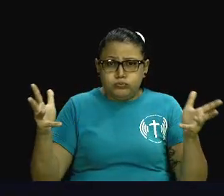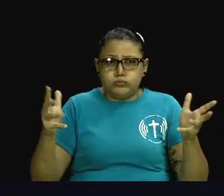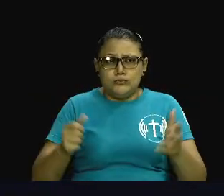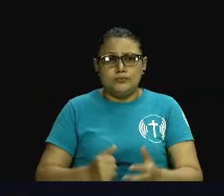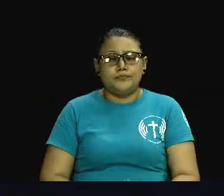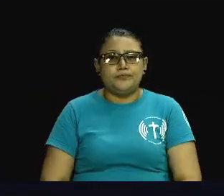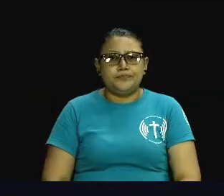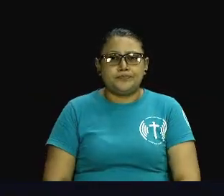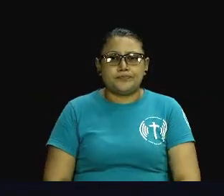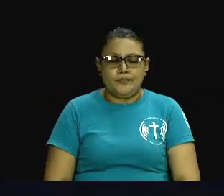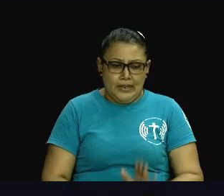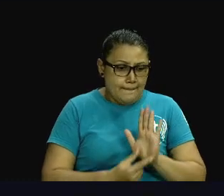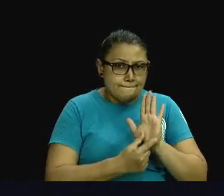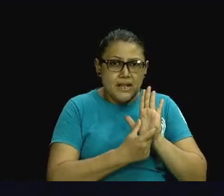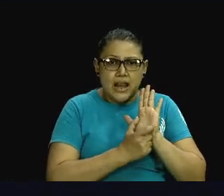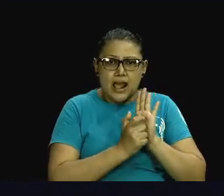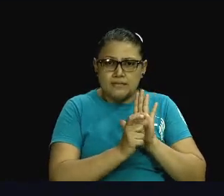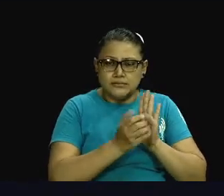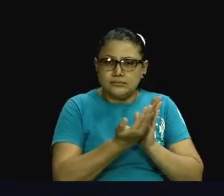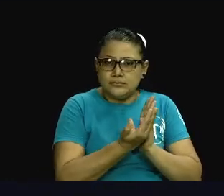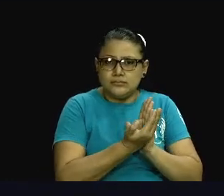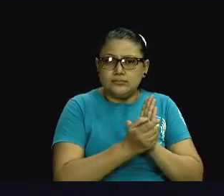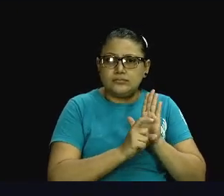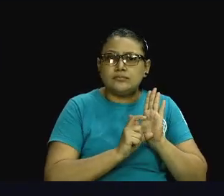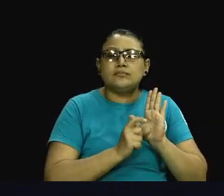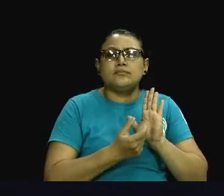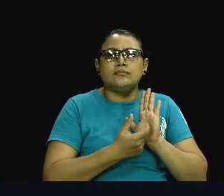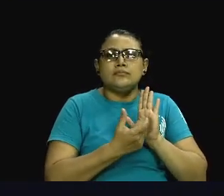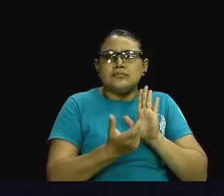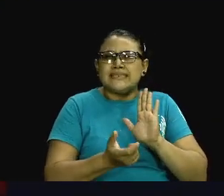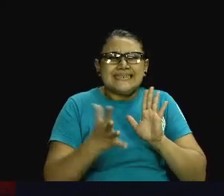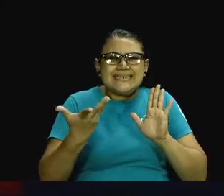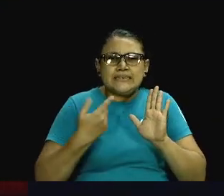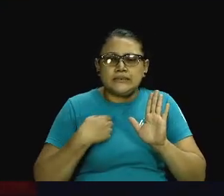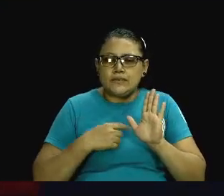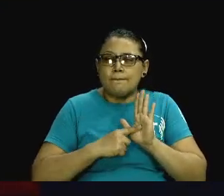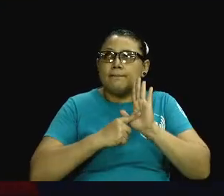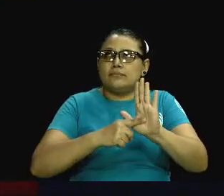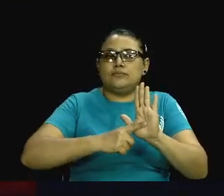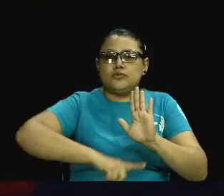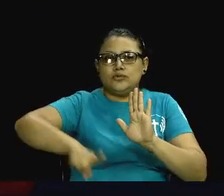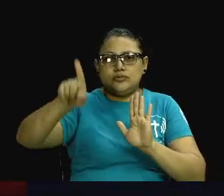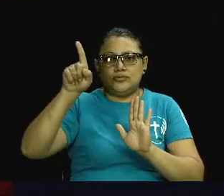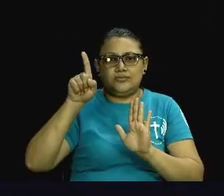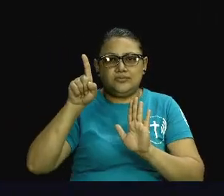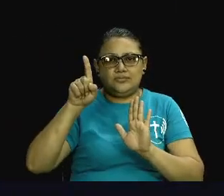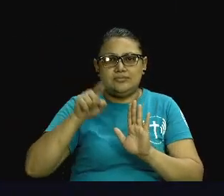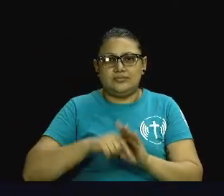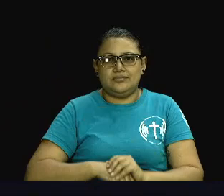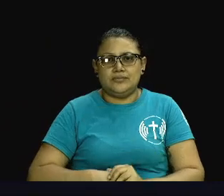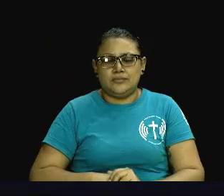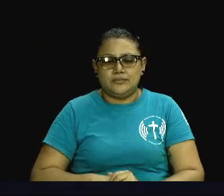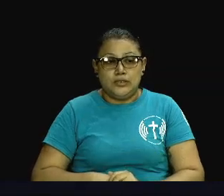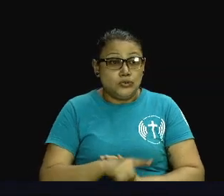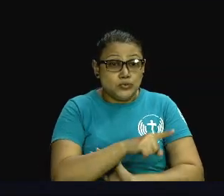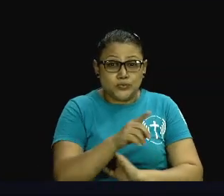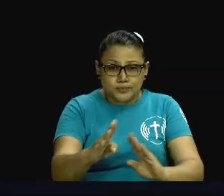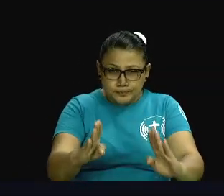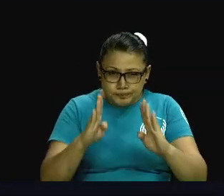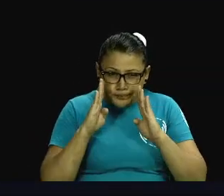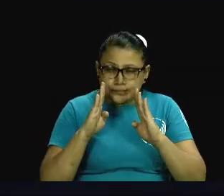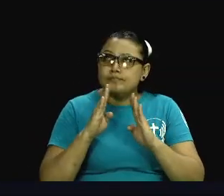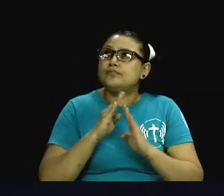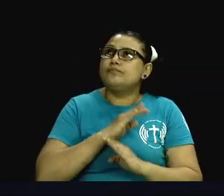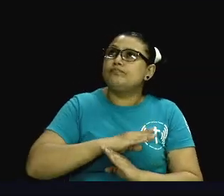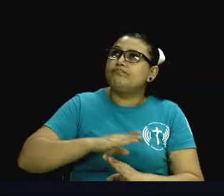pueden ser las cosas pero dios se va a manifestar si tú pones atención a las señales lo inútil